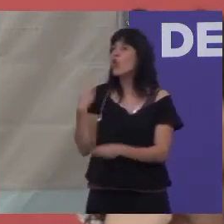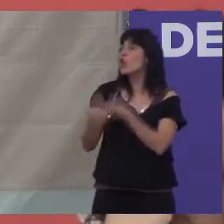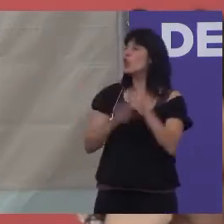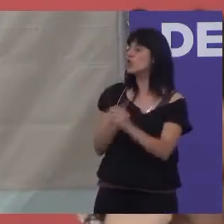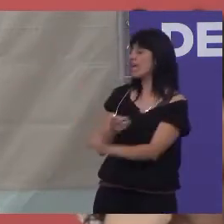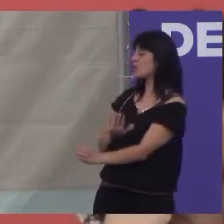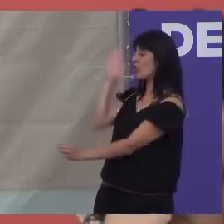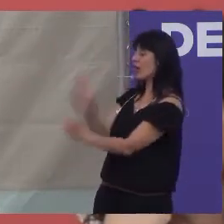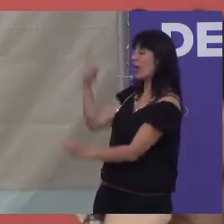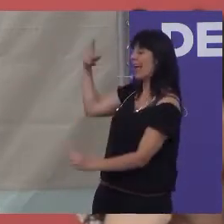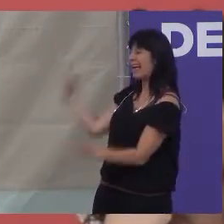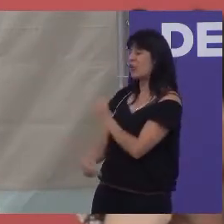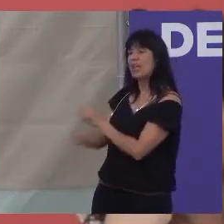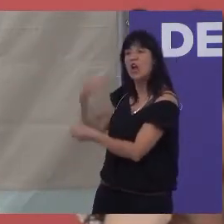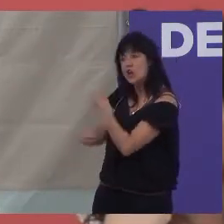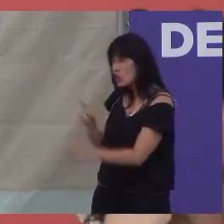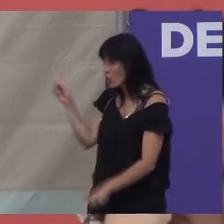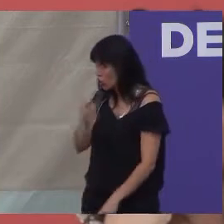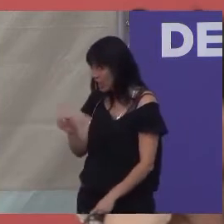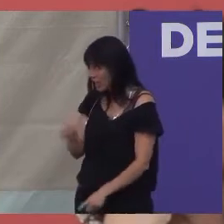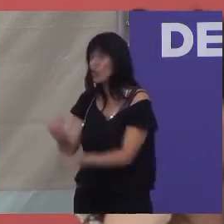no se han cortado, a pesar de eso a mí me mueve